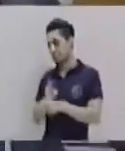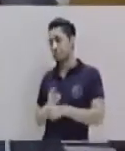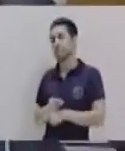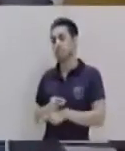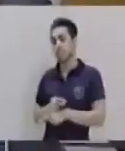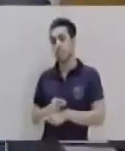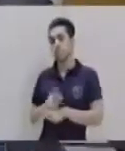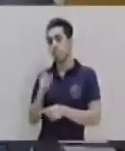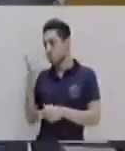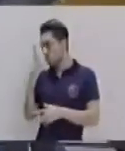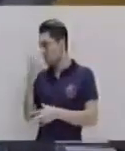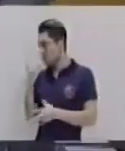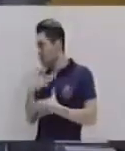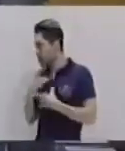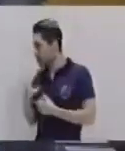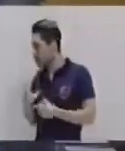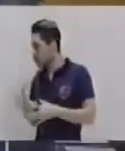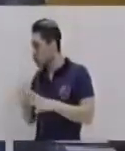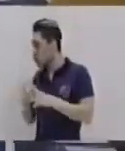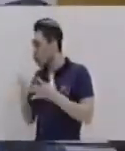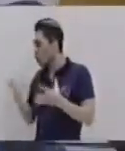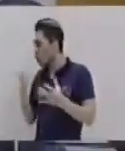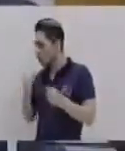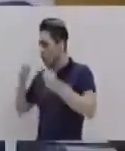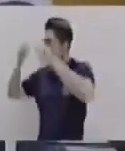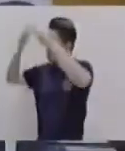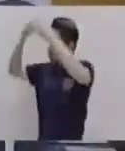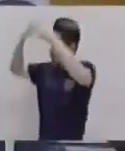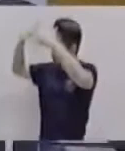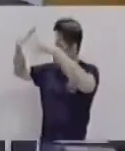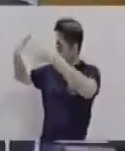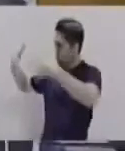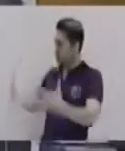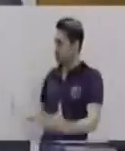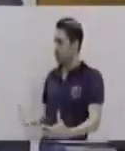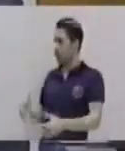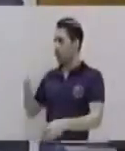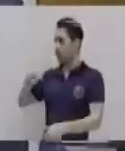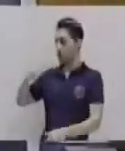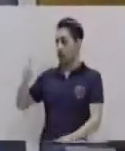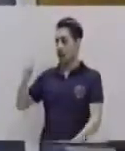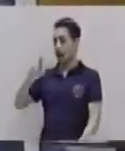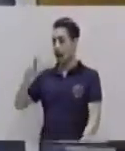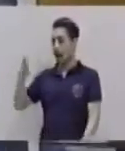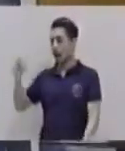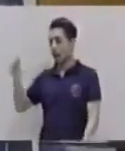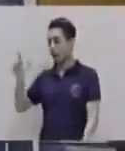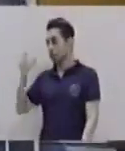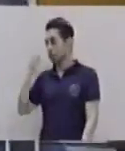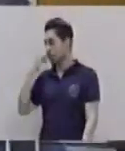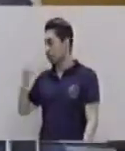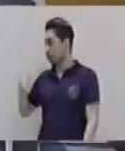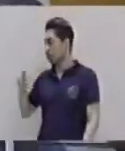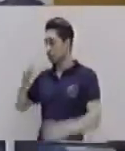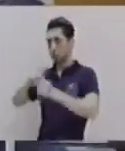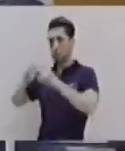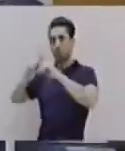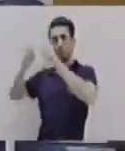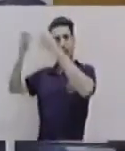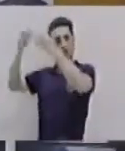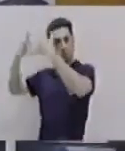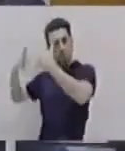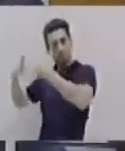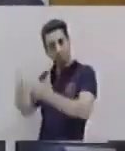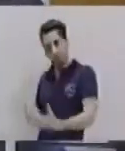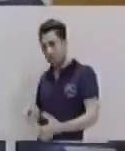Y bastante interesante el ver cómo se puede desglosar una narración, ¿verdad? Todos esos puntos